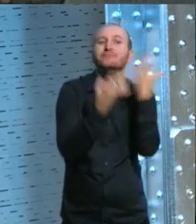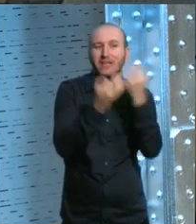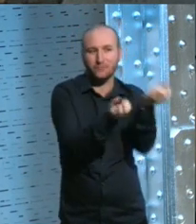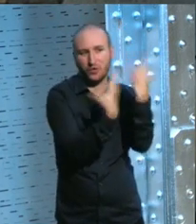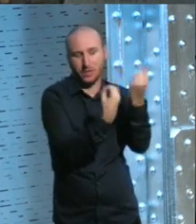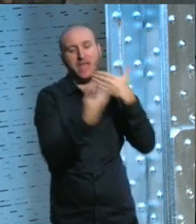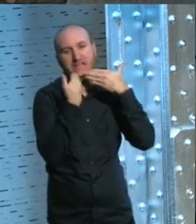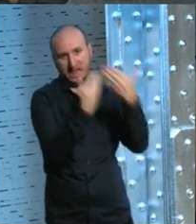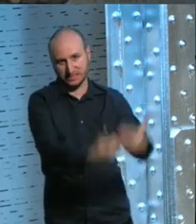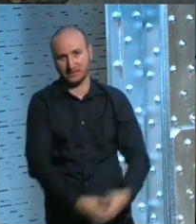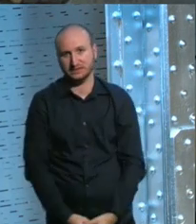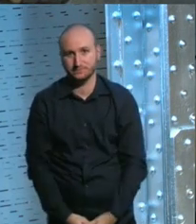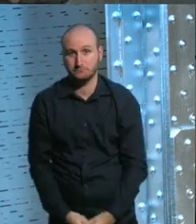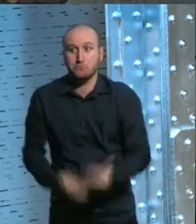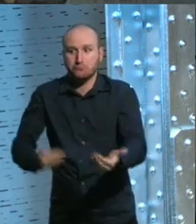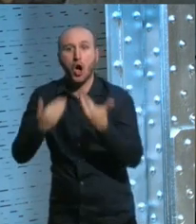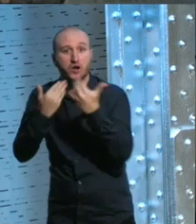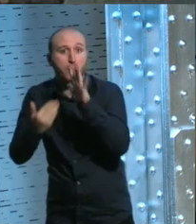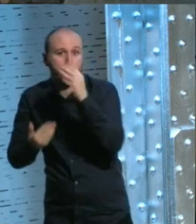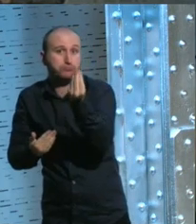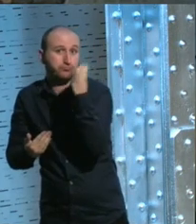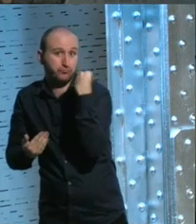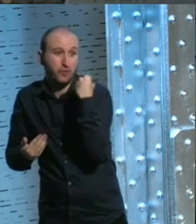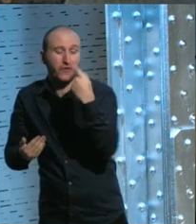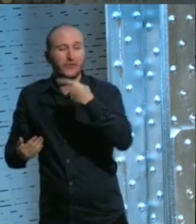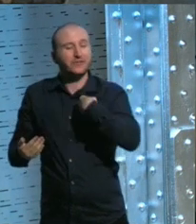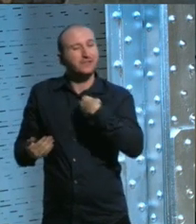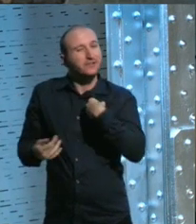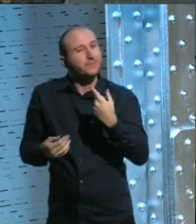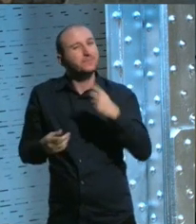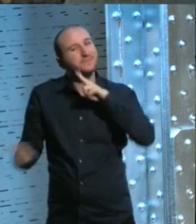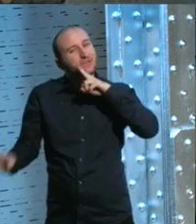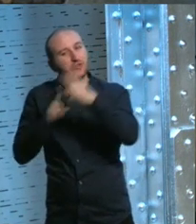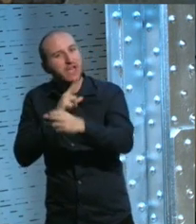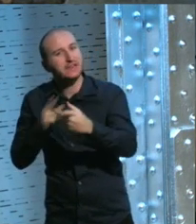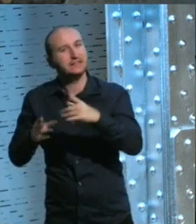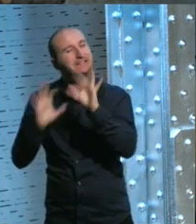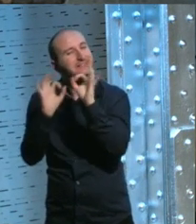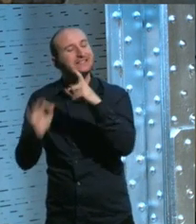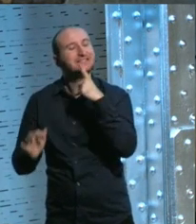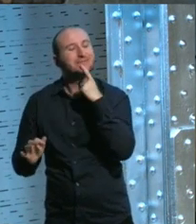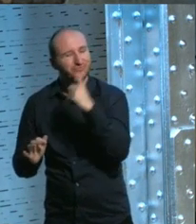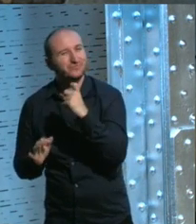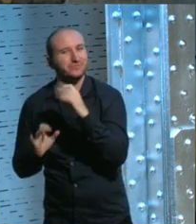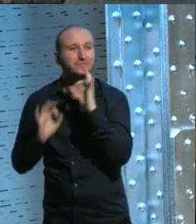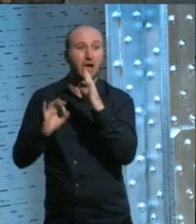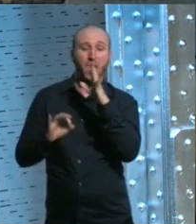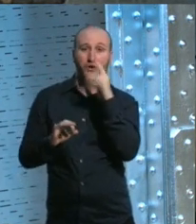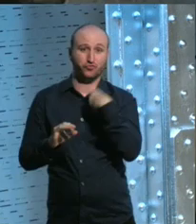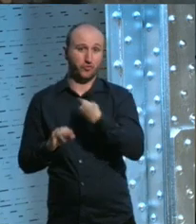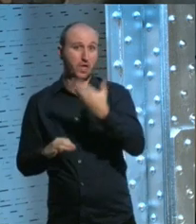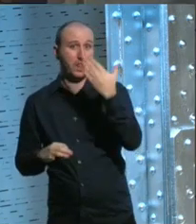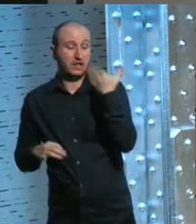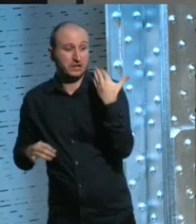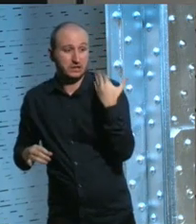gracias. Gracias por esa pregunta, a la cual me cuesta responder en concreto. Yo acabo de escuchar en